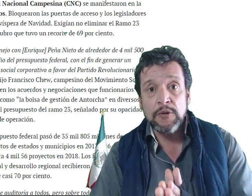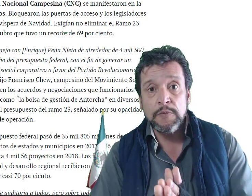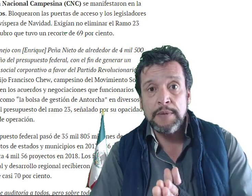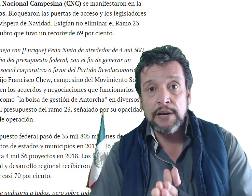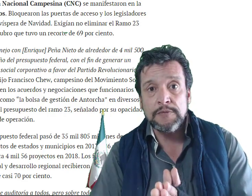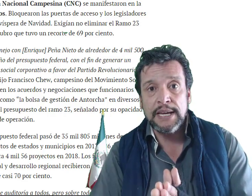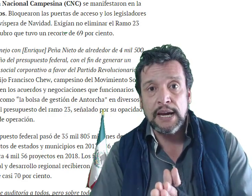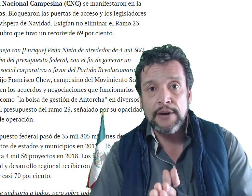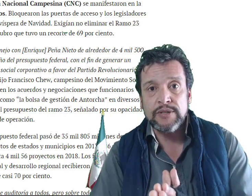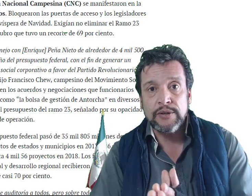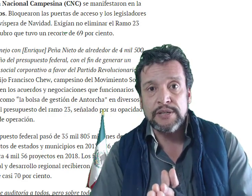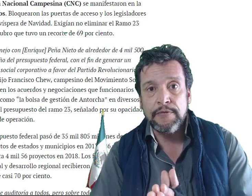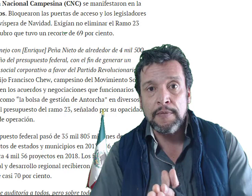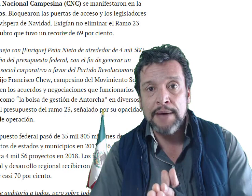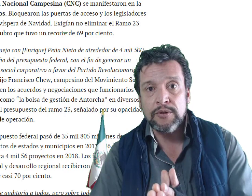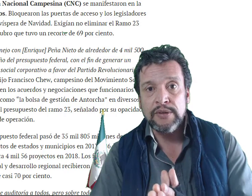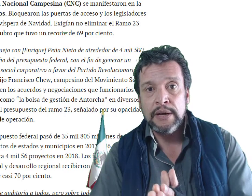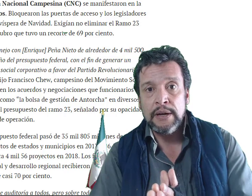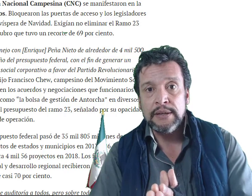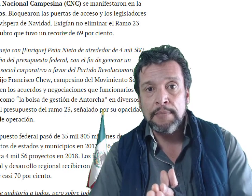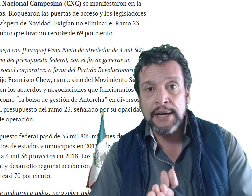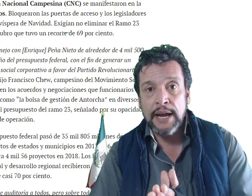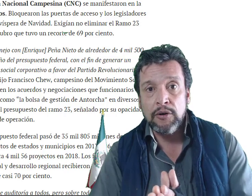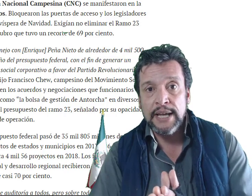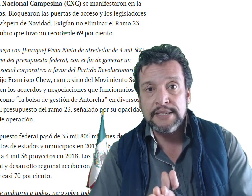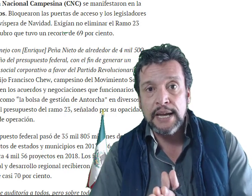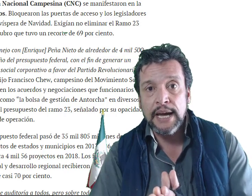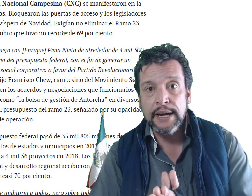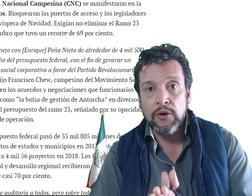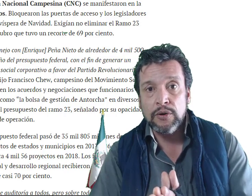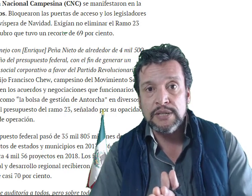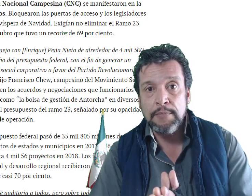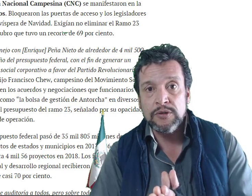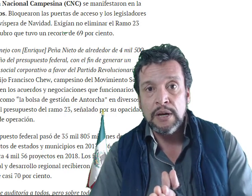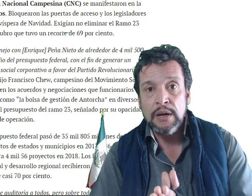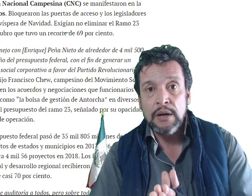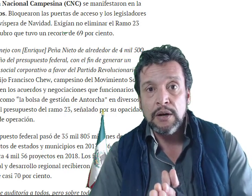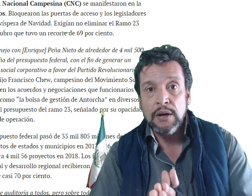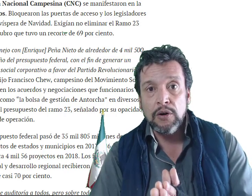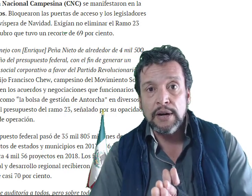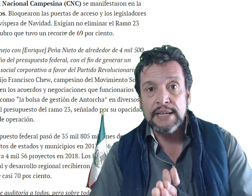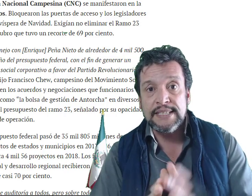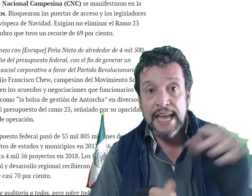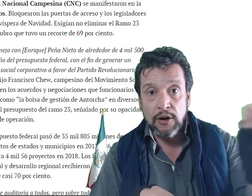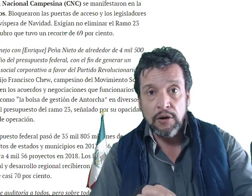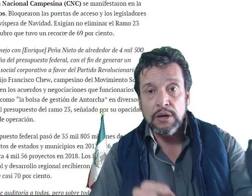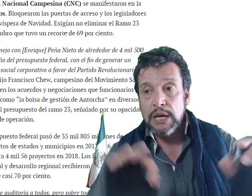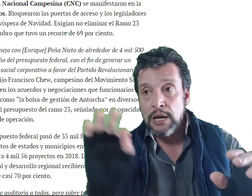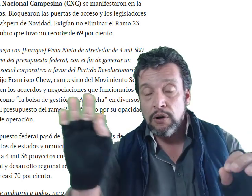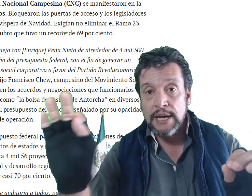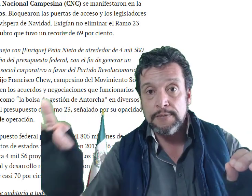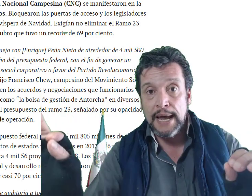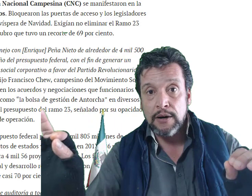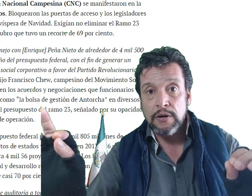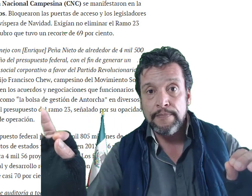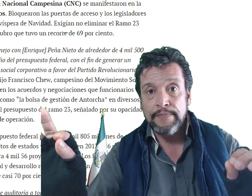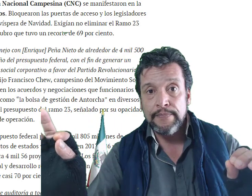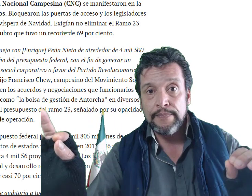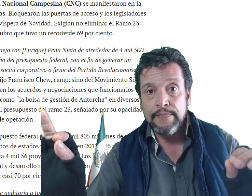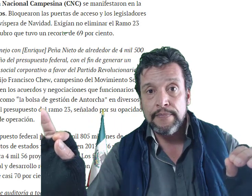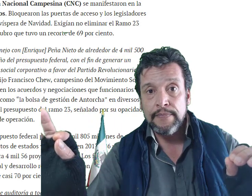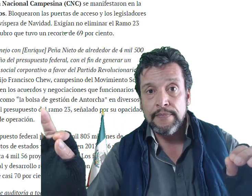estamos muy bien los mexicanos que nos informamos de manera honesta y que reconocemos lo que es negro y lo que es